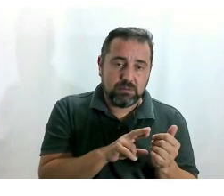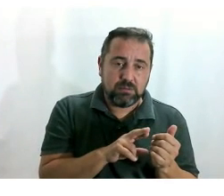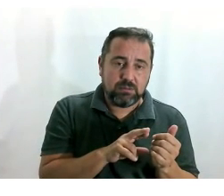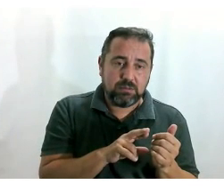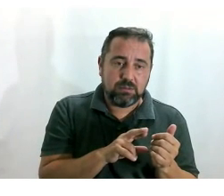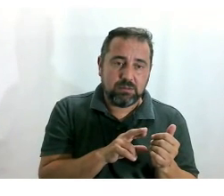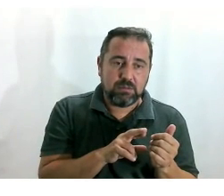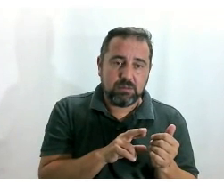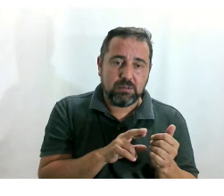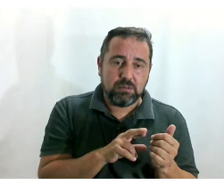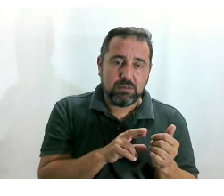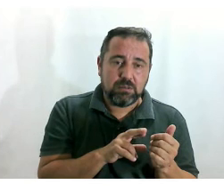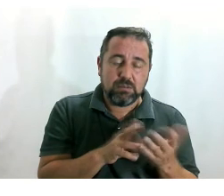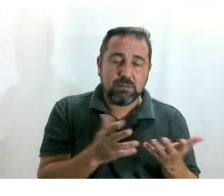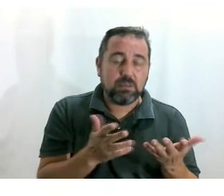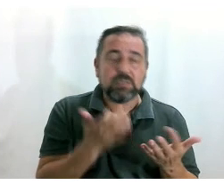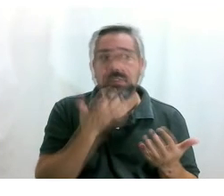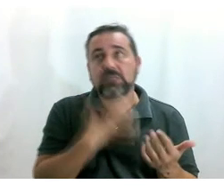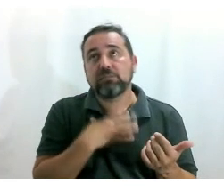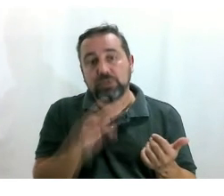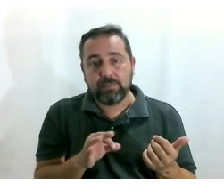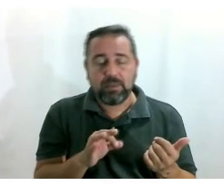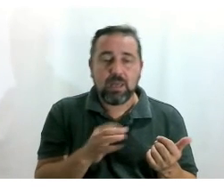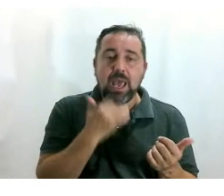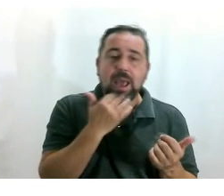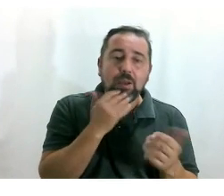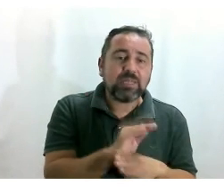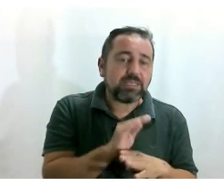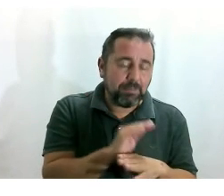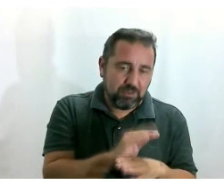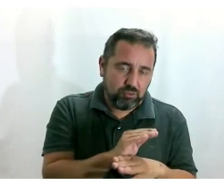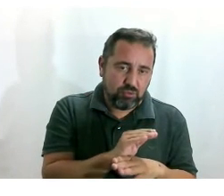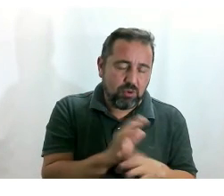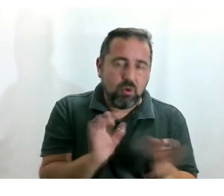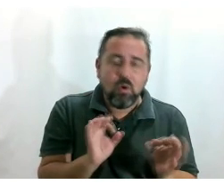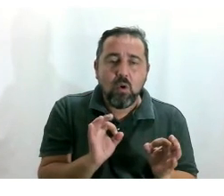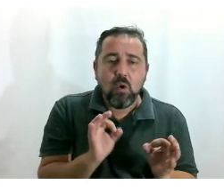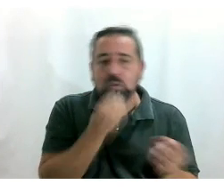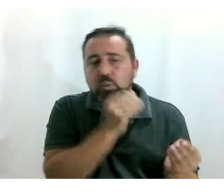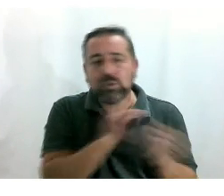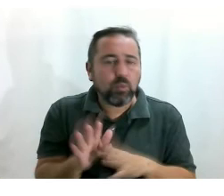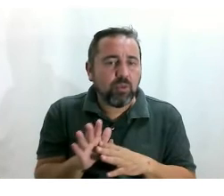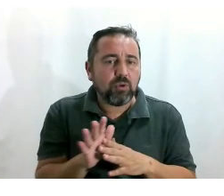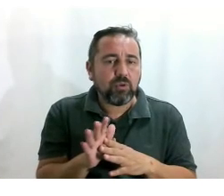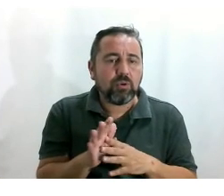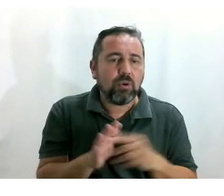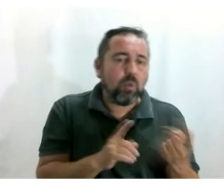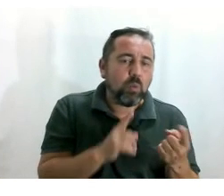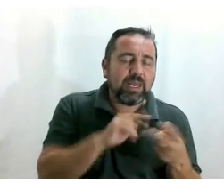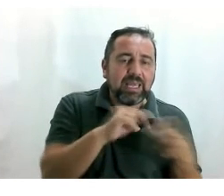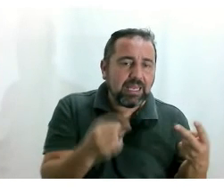en si es posible algún tipo de tratamiento, o de sustitución de un